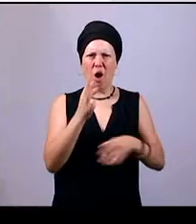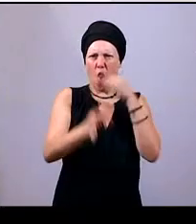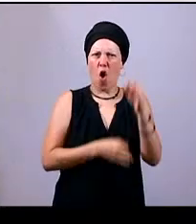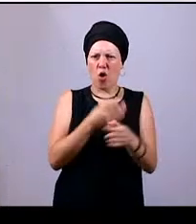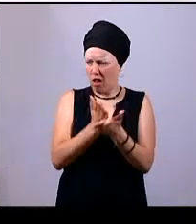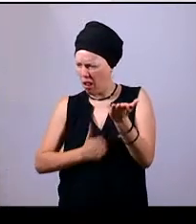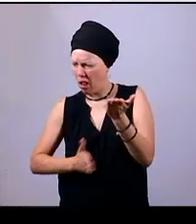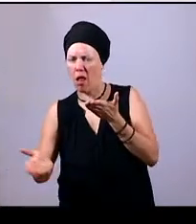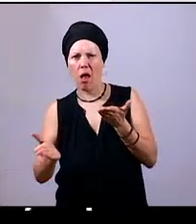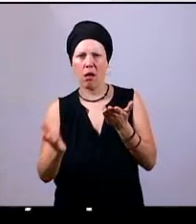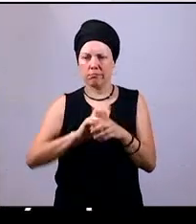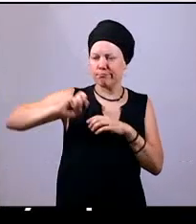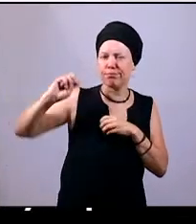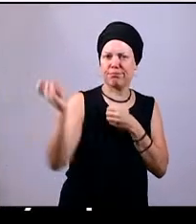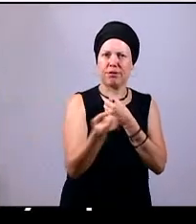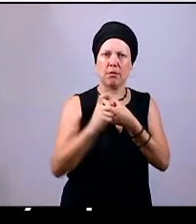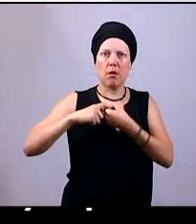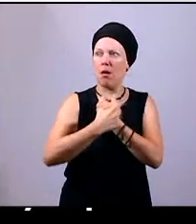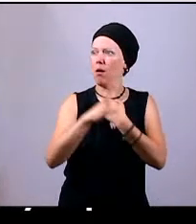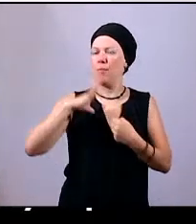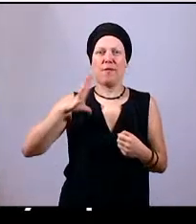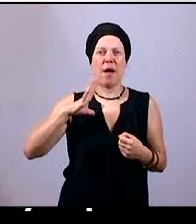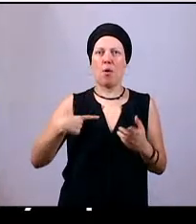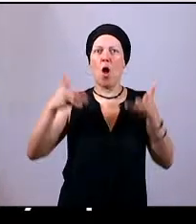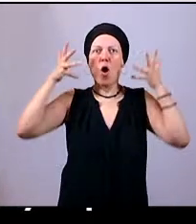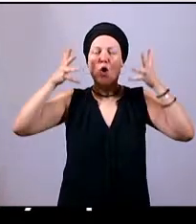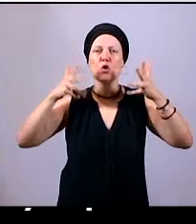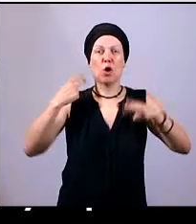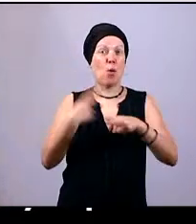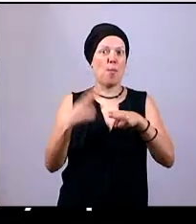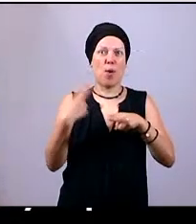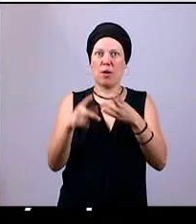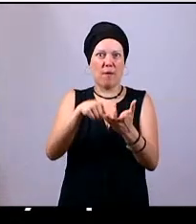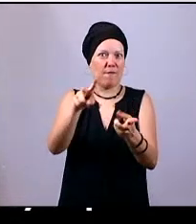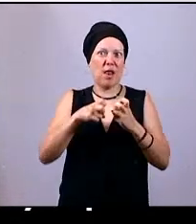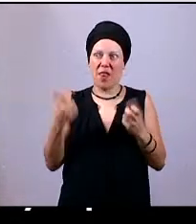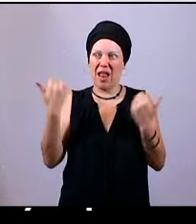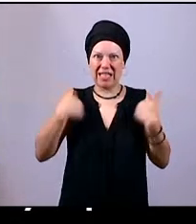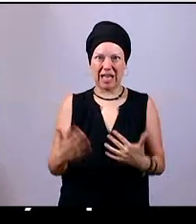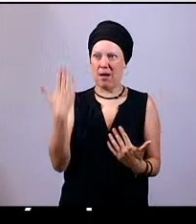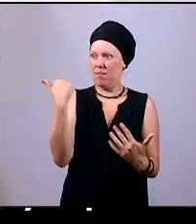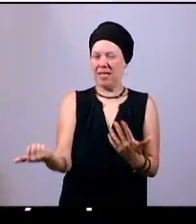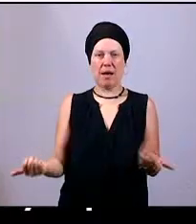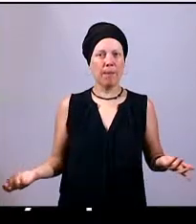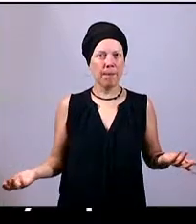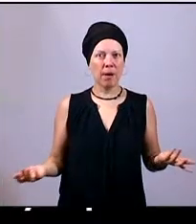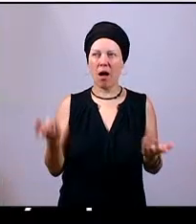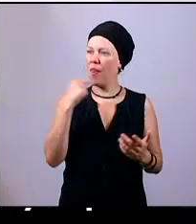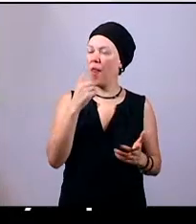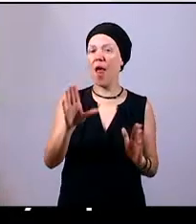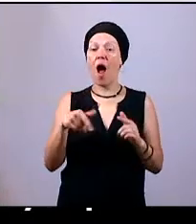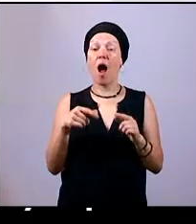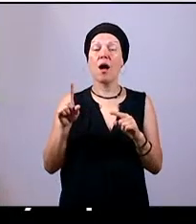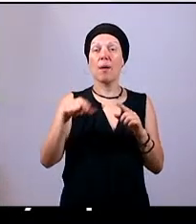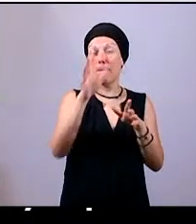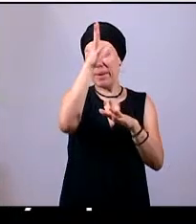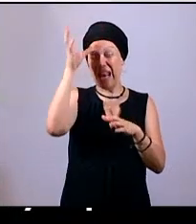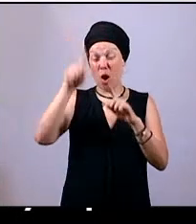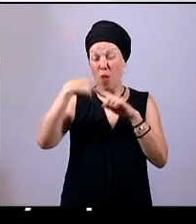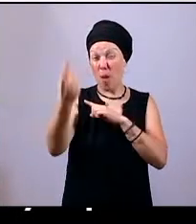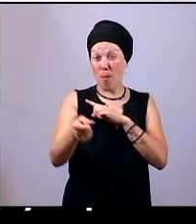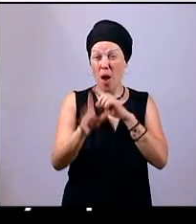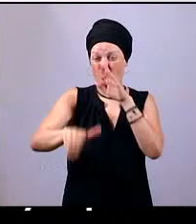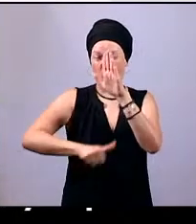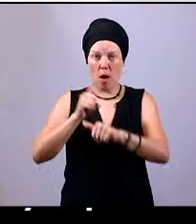multilaterales. Por favor, que nos convoquen ya al Consejo de Política Fiscal y Financiera. ¿Qué es eso de que se va a convocar después del verano? Esa es